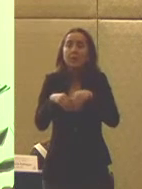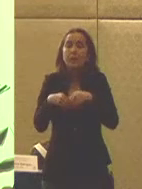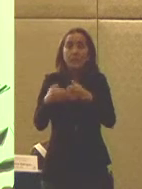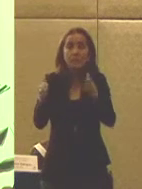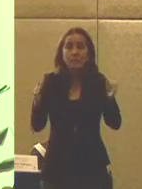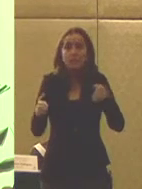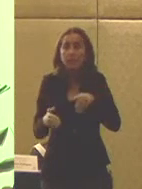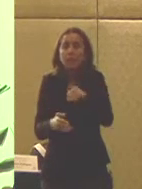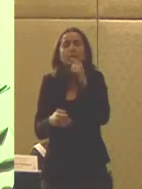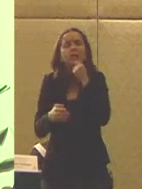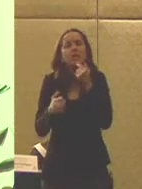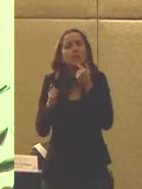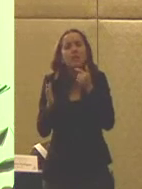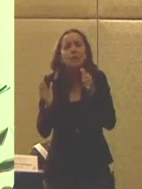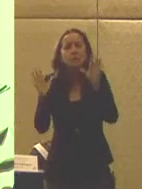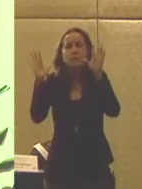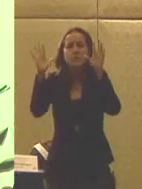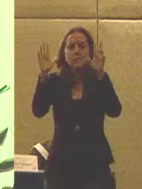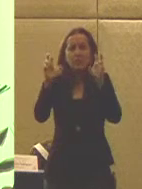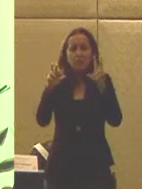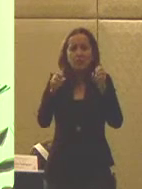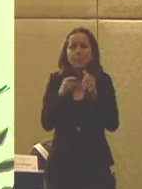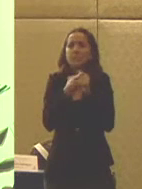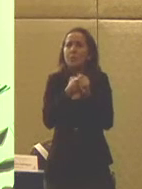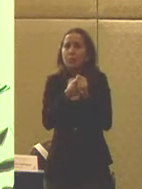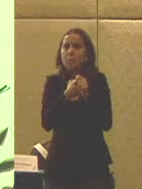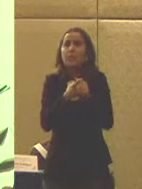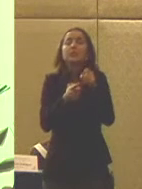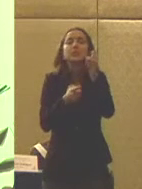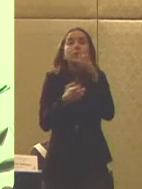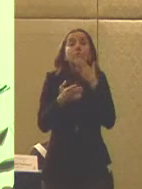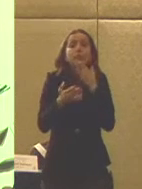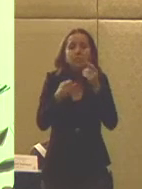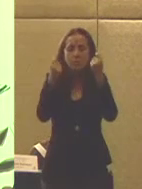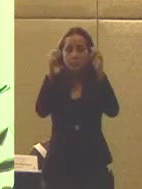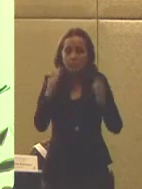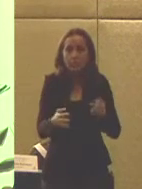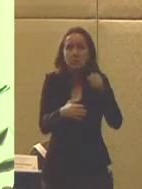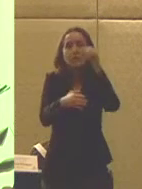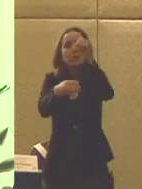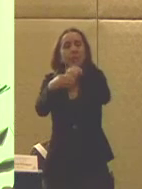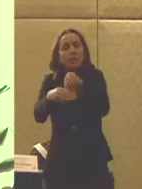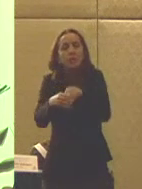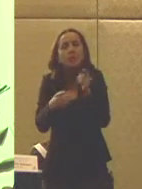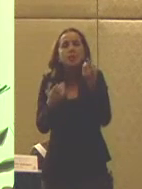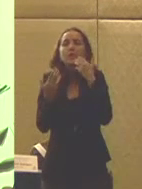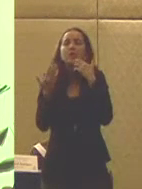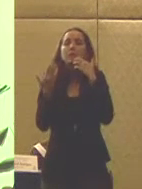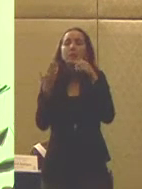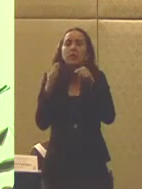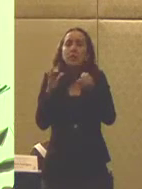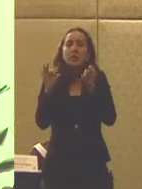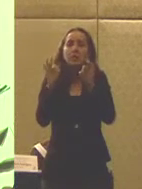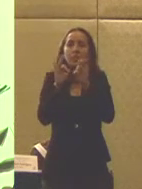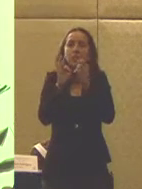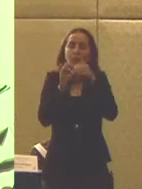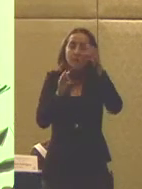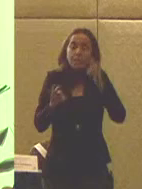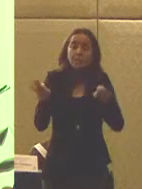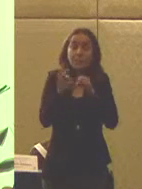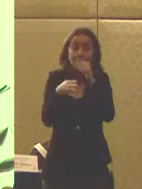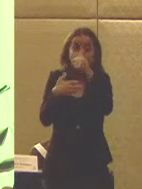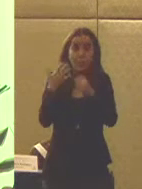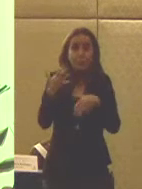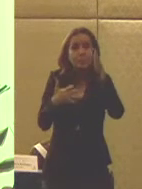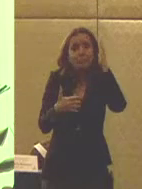dispara normalmente la emergencia y también depende de las condiciones y características de su cumplimiento. Mencionaba antes como